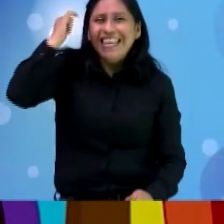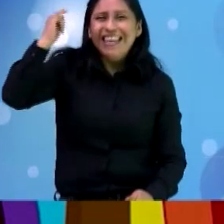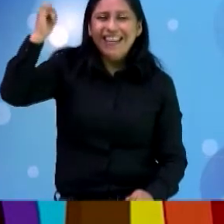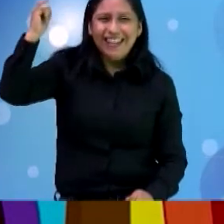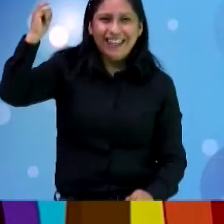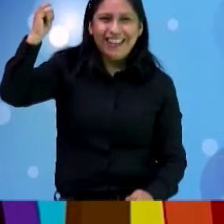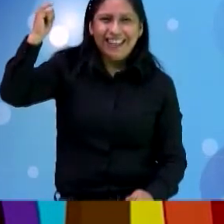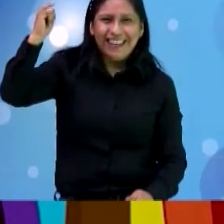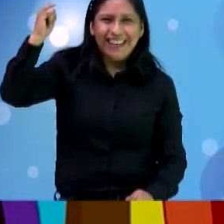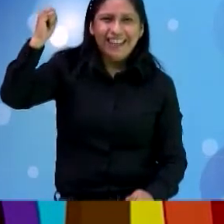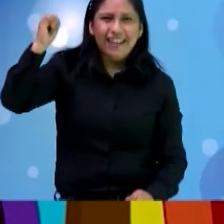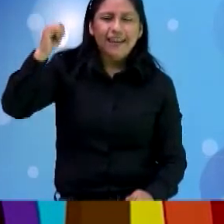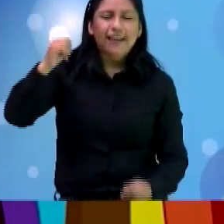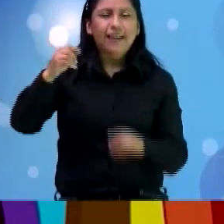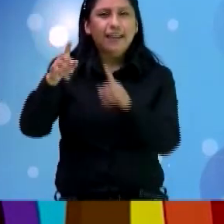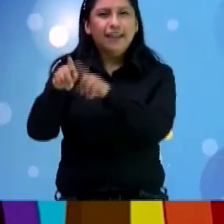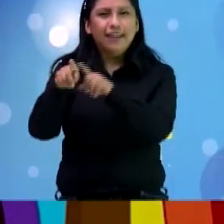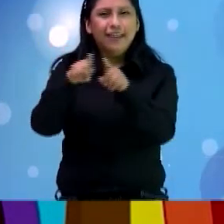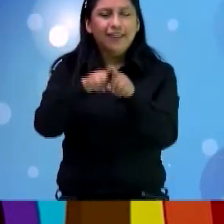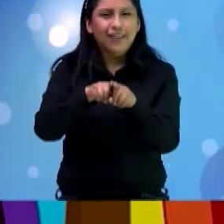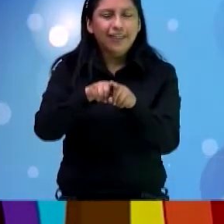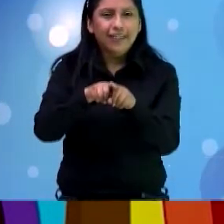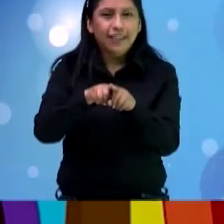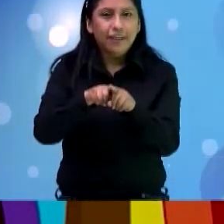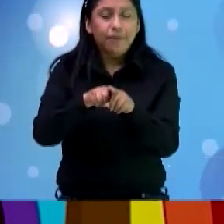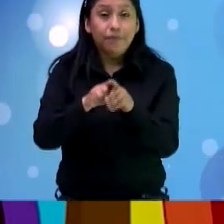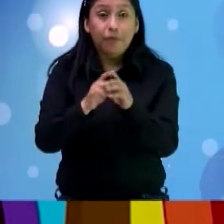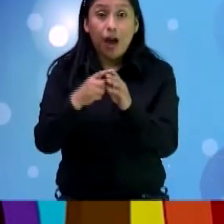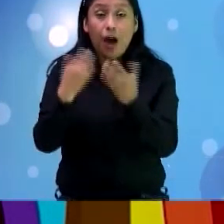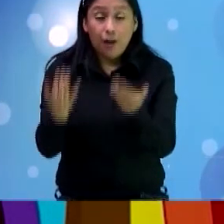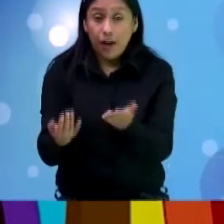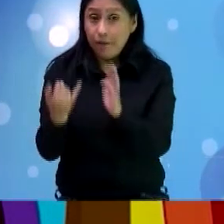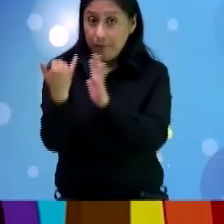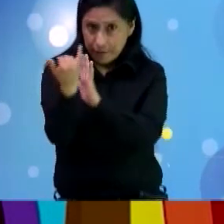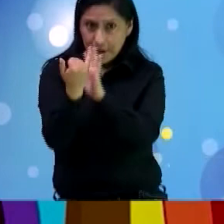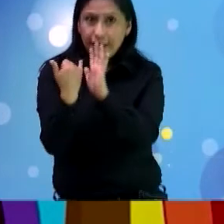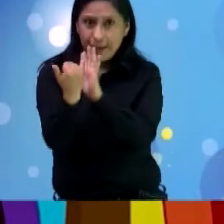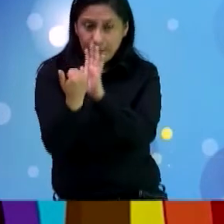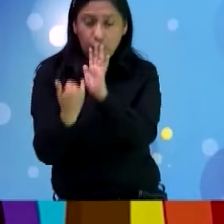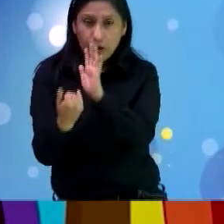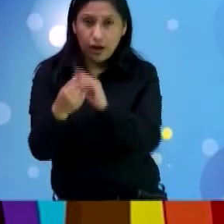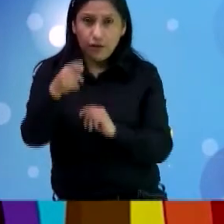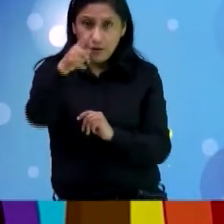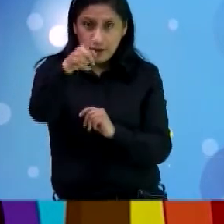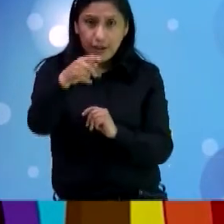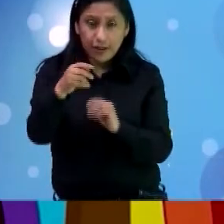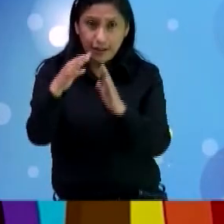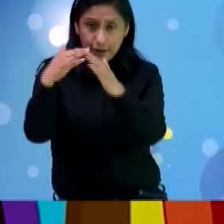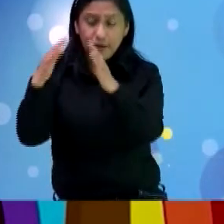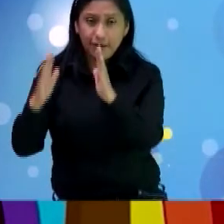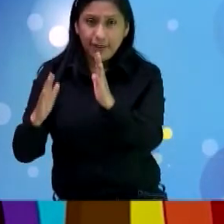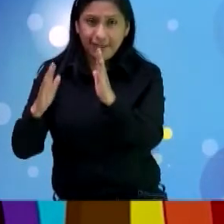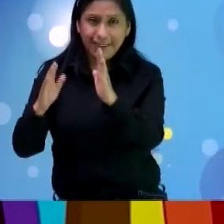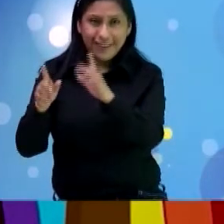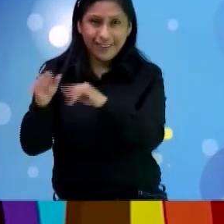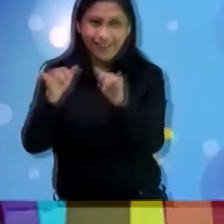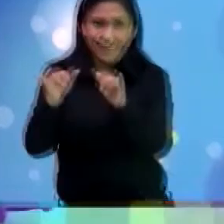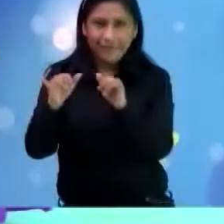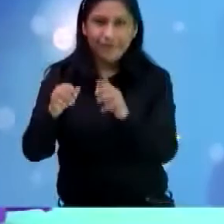imaginación. ¿Listo, mis amores? Y ahora vamos a dibujar. Van a dibujar conmigo, ¿ok? Y